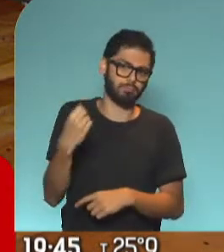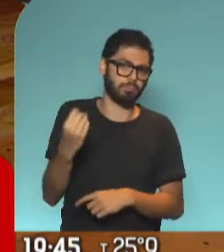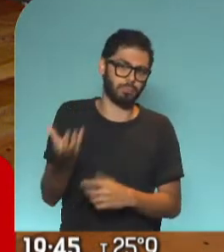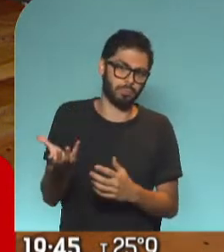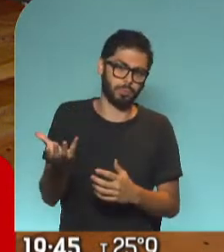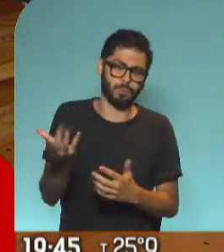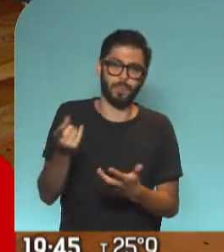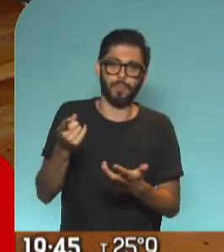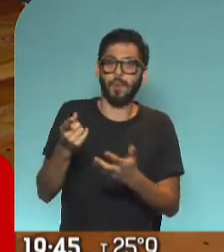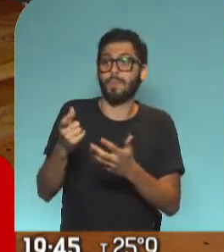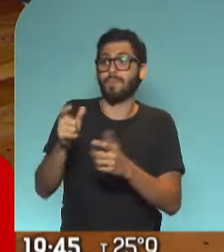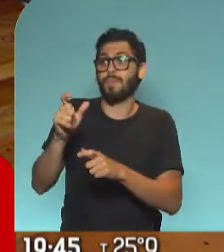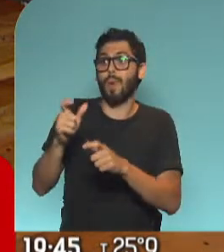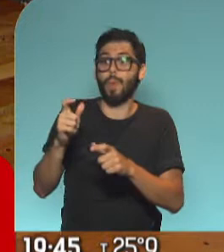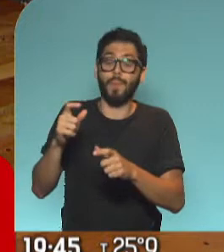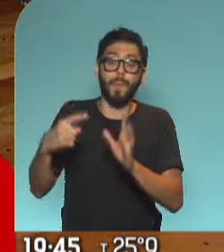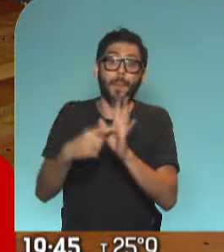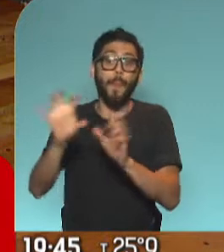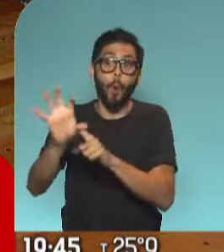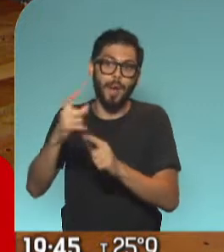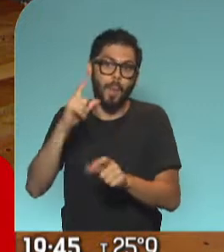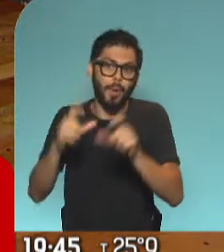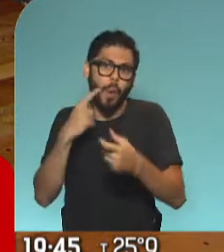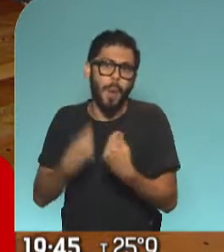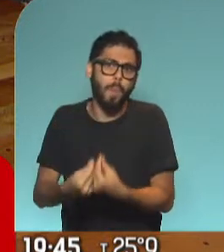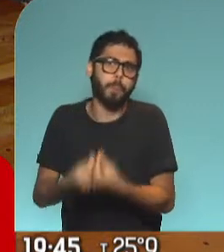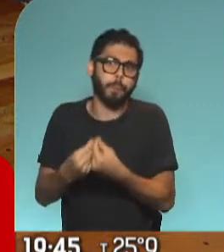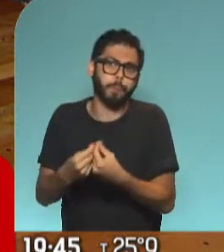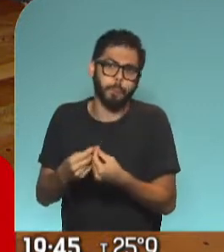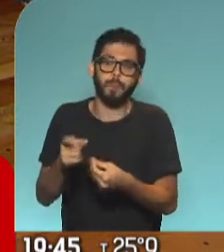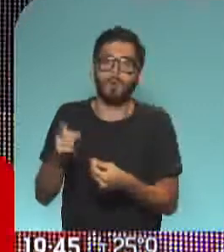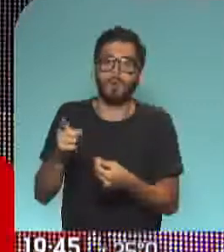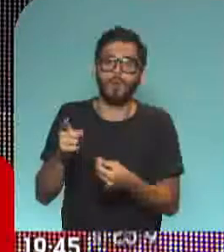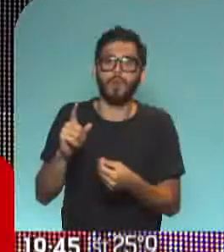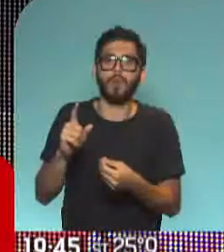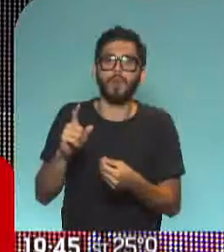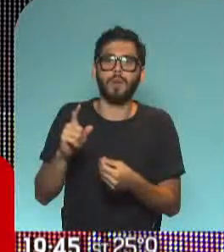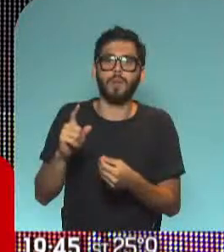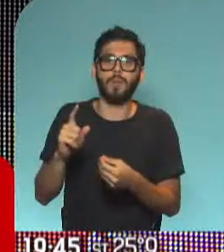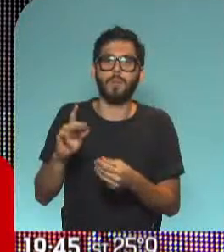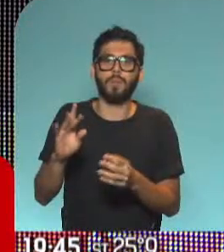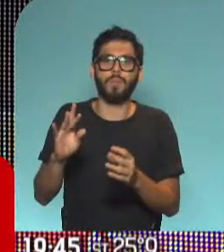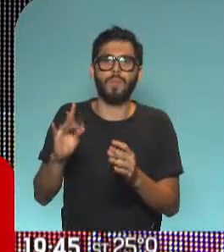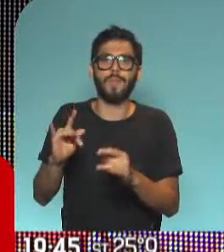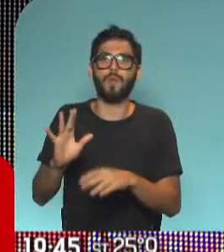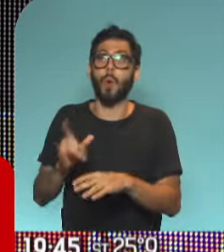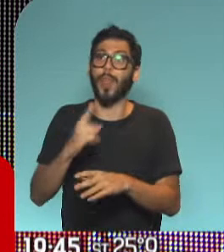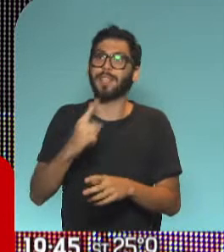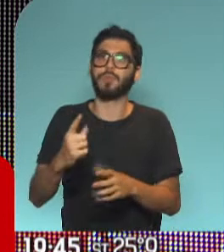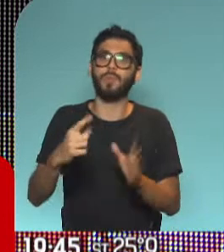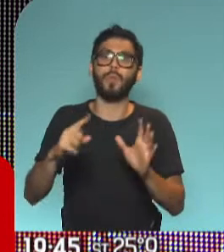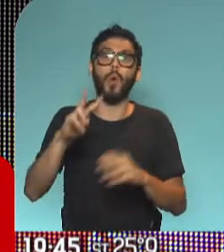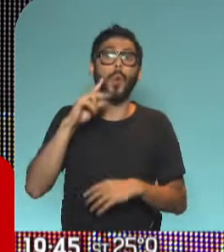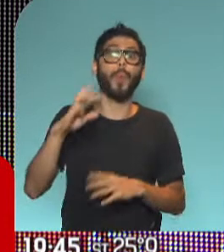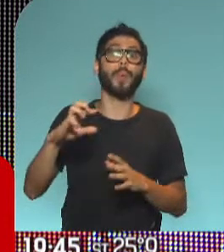lo densamente poblado que está ese distrito. Que no exista, es muy difícil poner las manos en el fuego por todo. Usted claro, puede. No, lo que